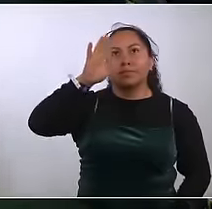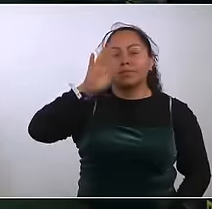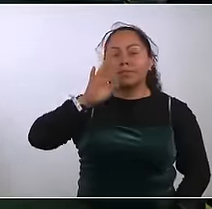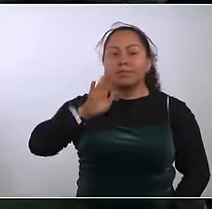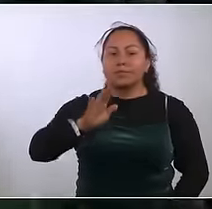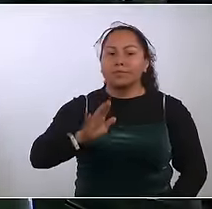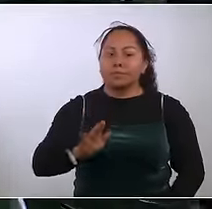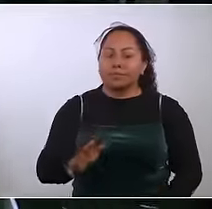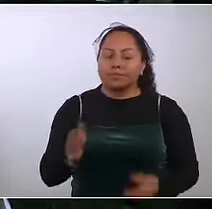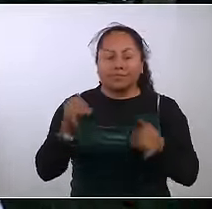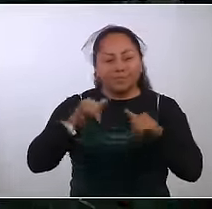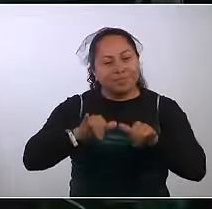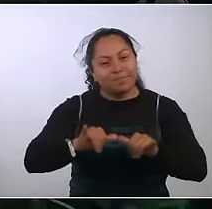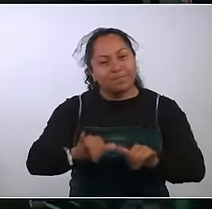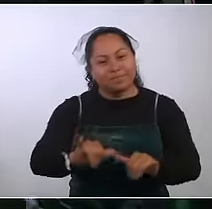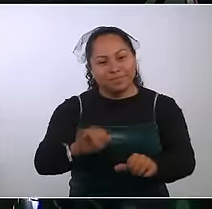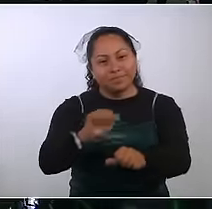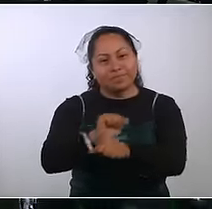trabaja